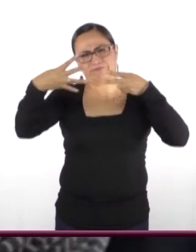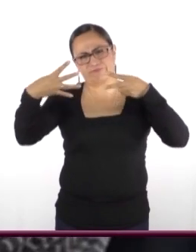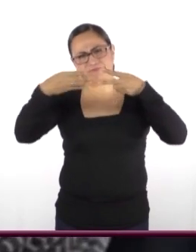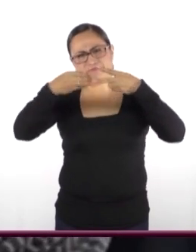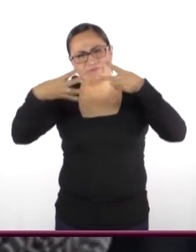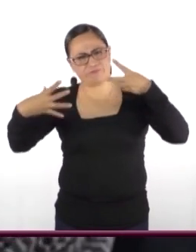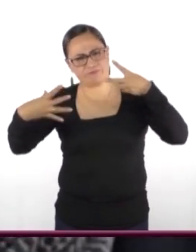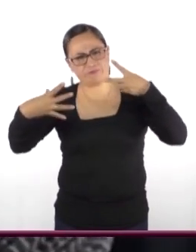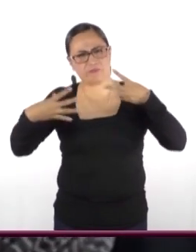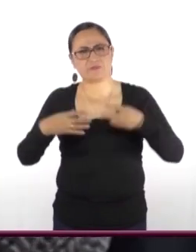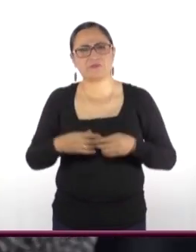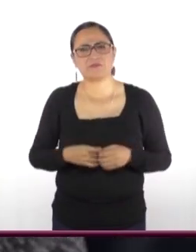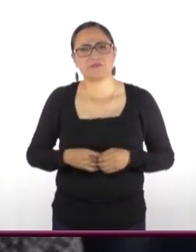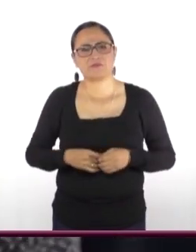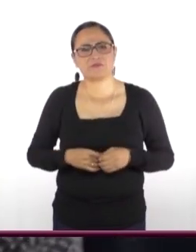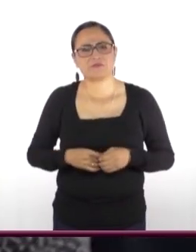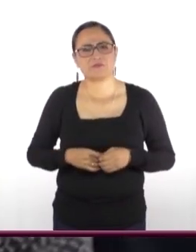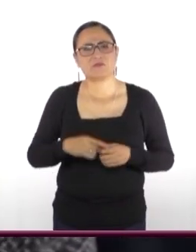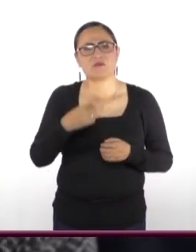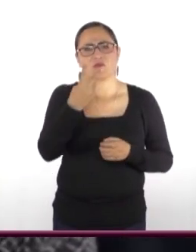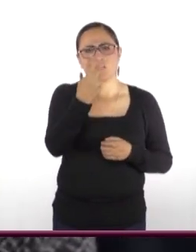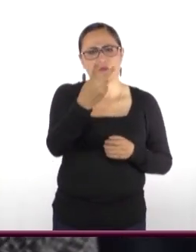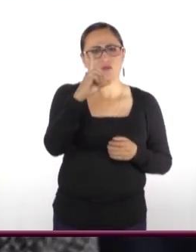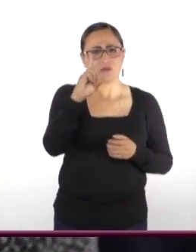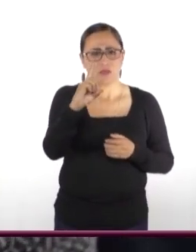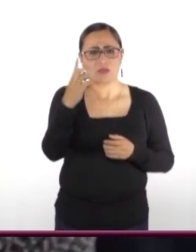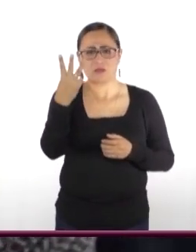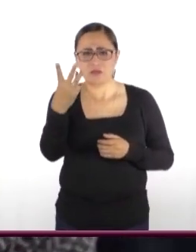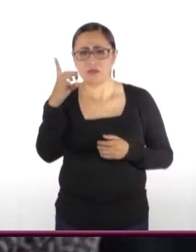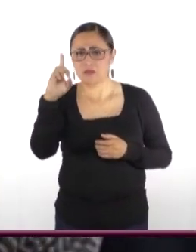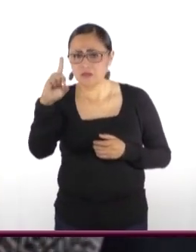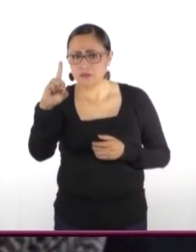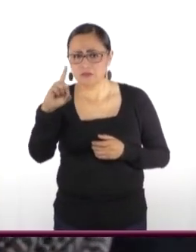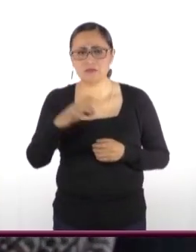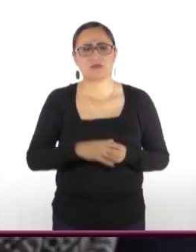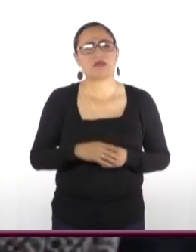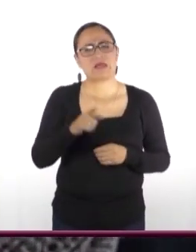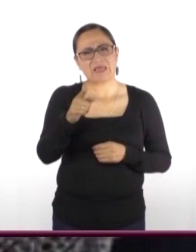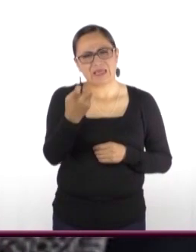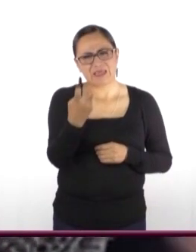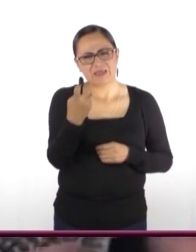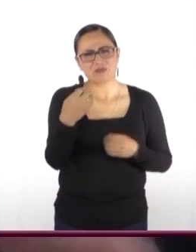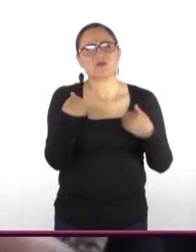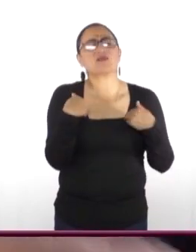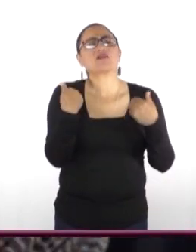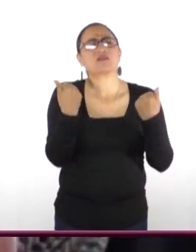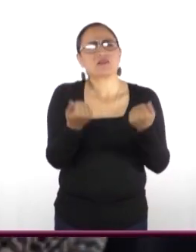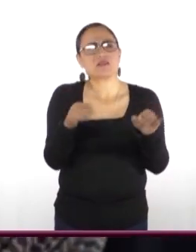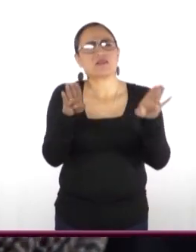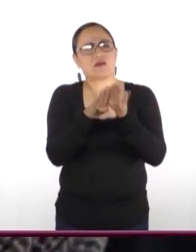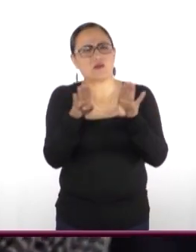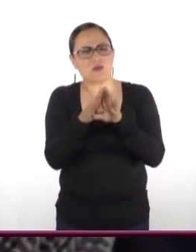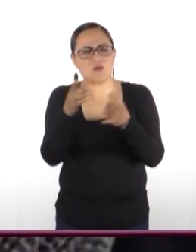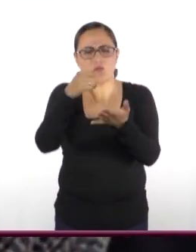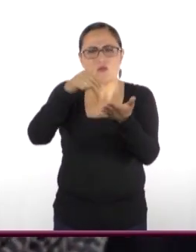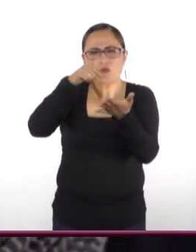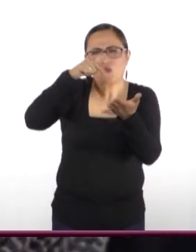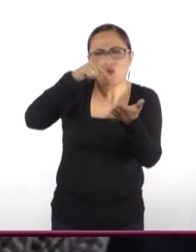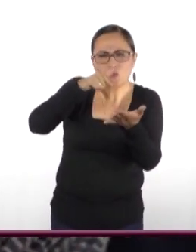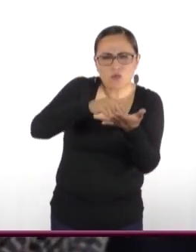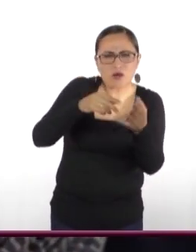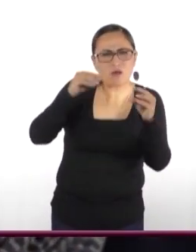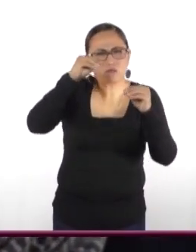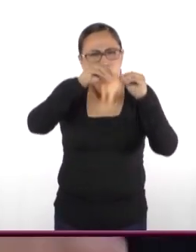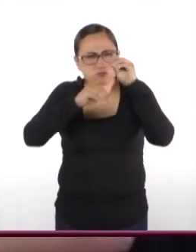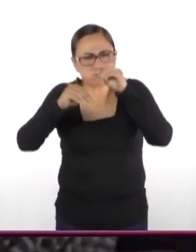digamos, de las variaciones que hay entre las 2 dimensiones o las 3 dimensiones nos ayudan a entender mejor cómo